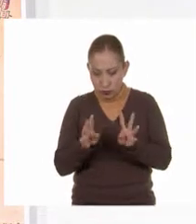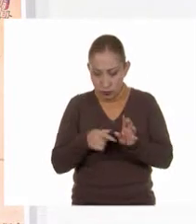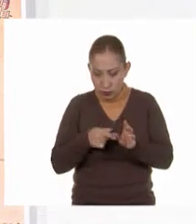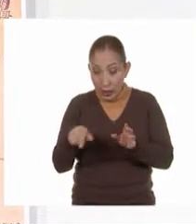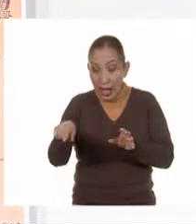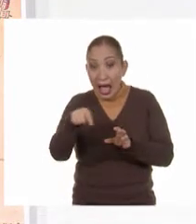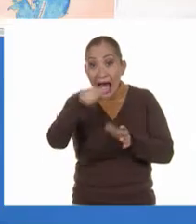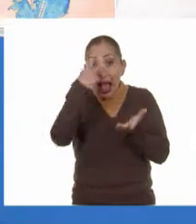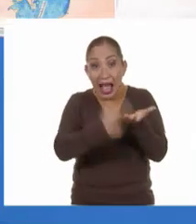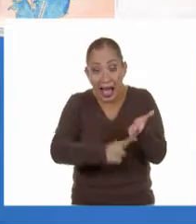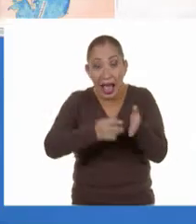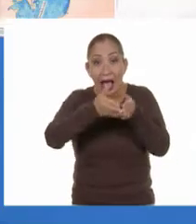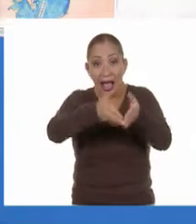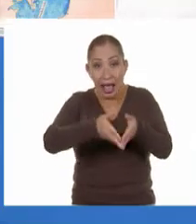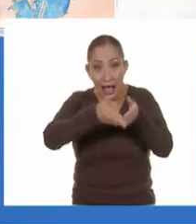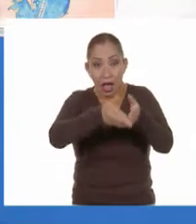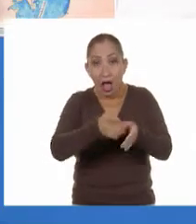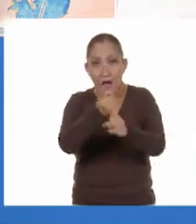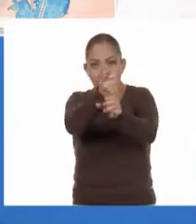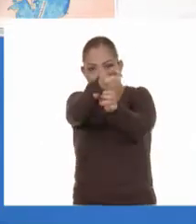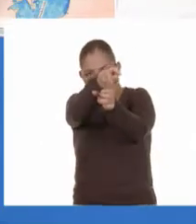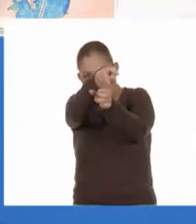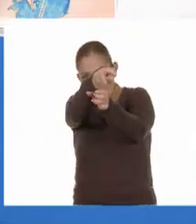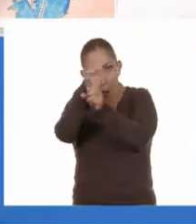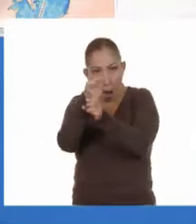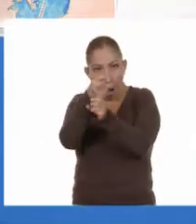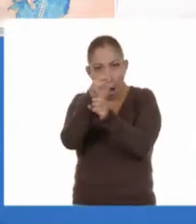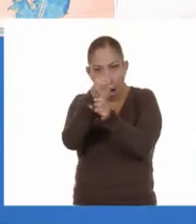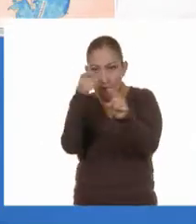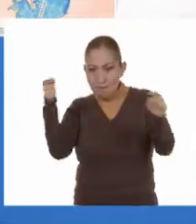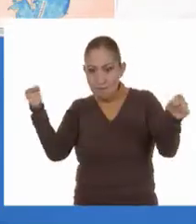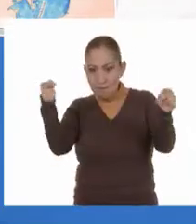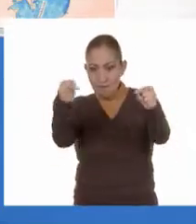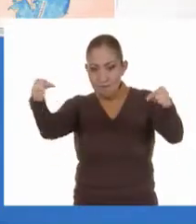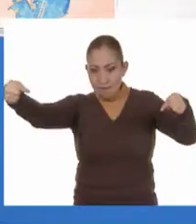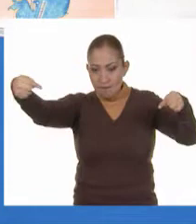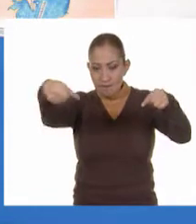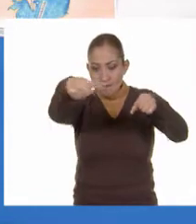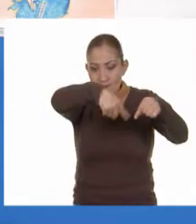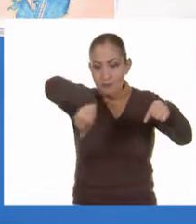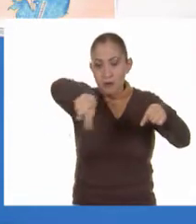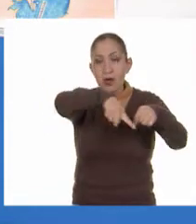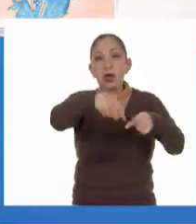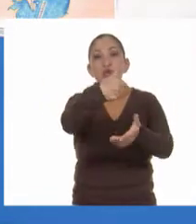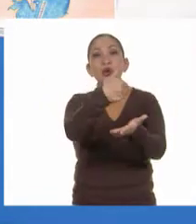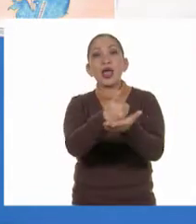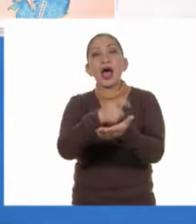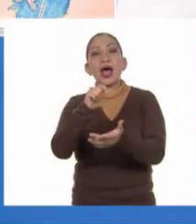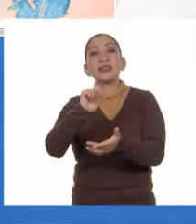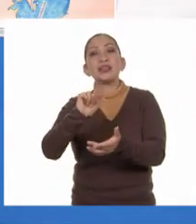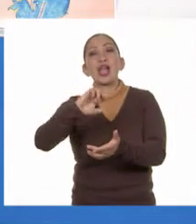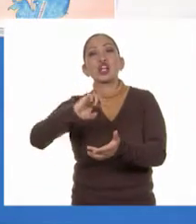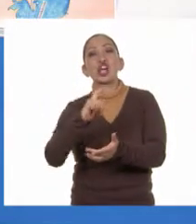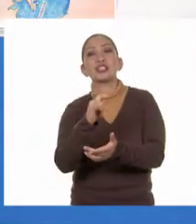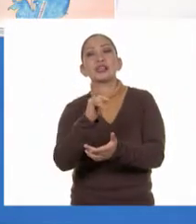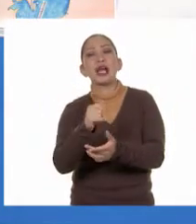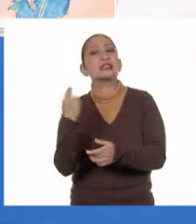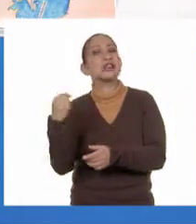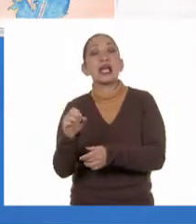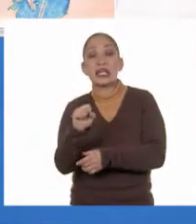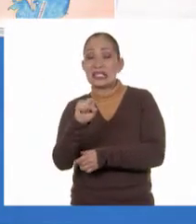Desde estas embarcaciones, con sus cañones, apuntaban hacia la ciudad de Tenochtitlan. Se le llama sitio